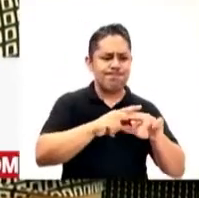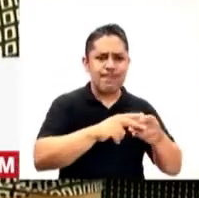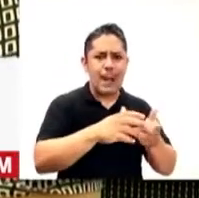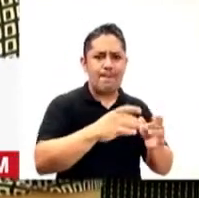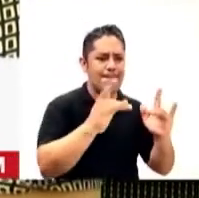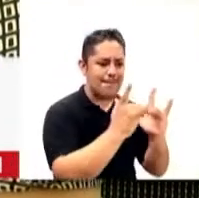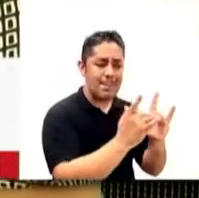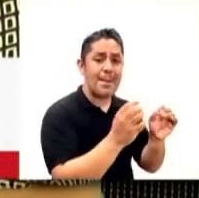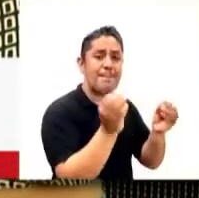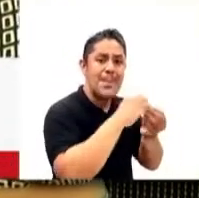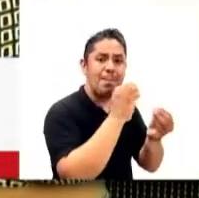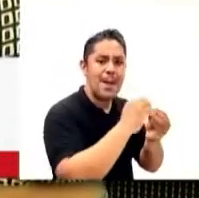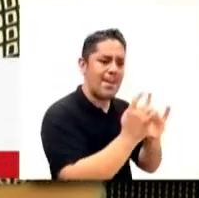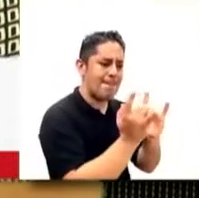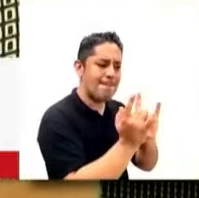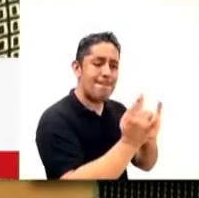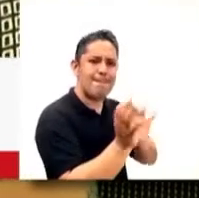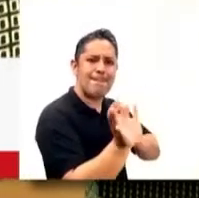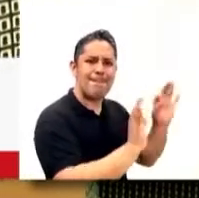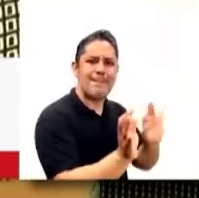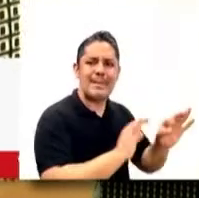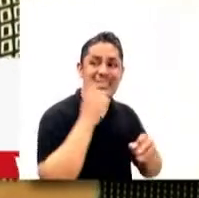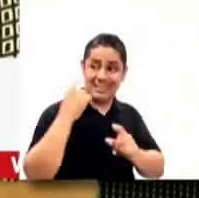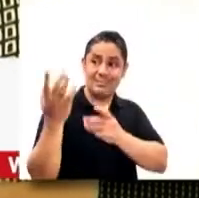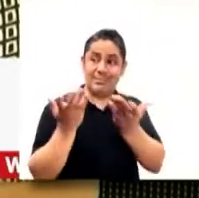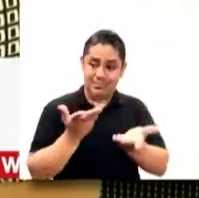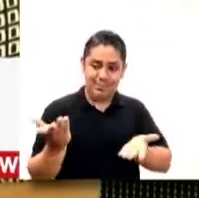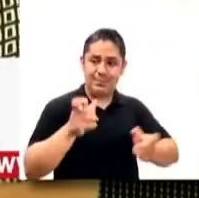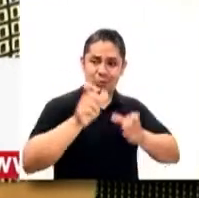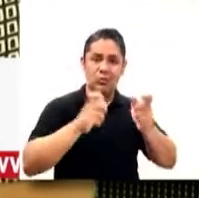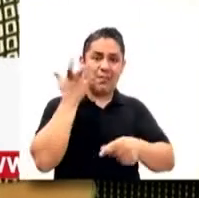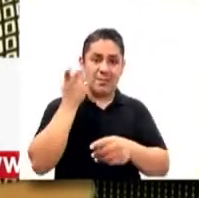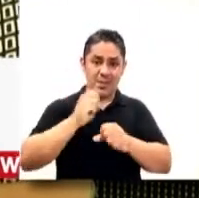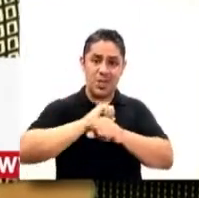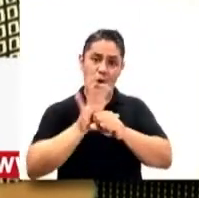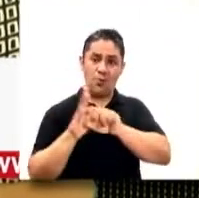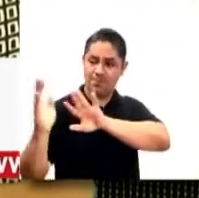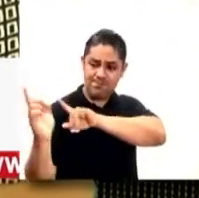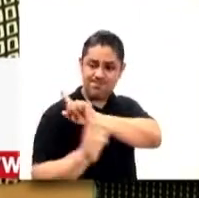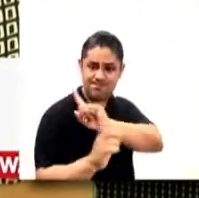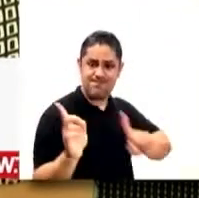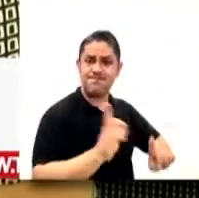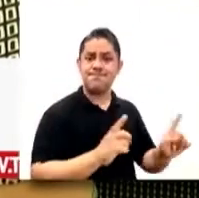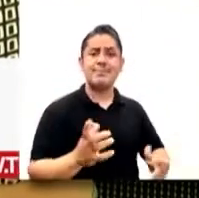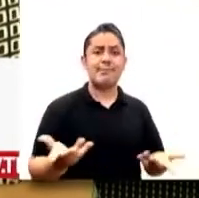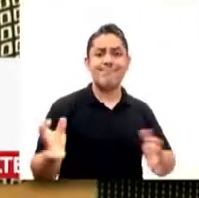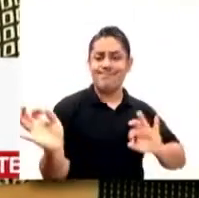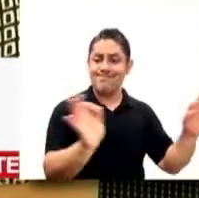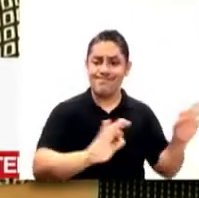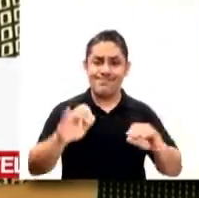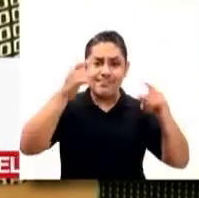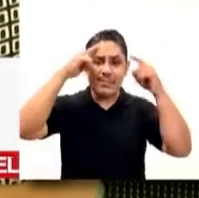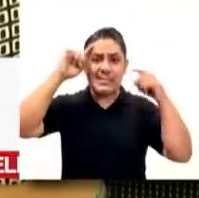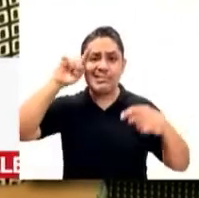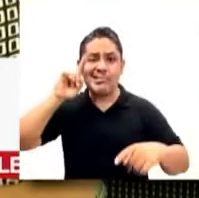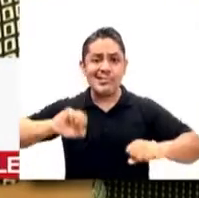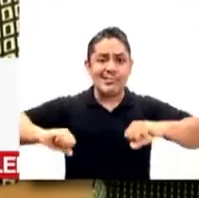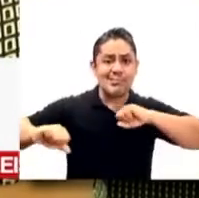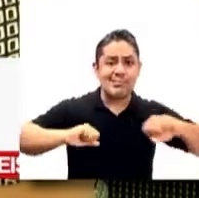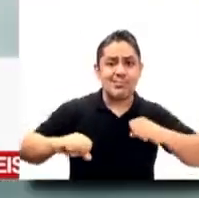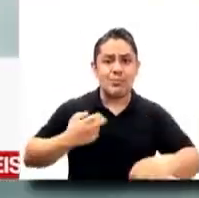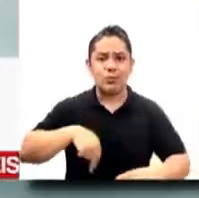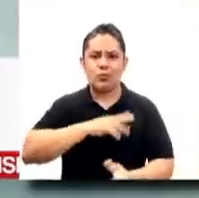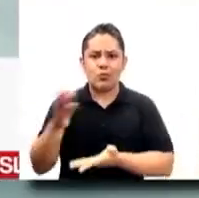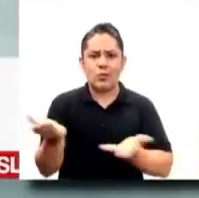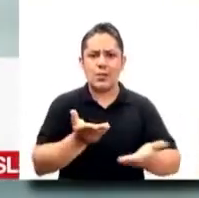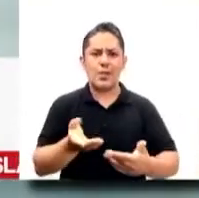2 camas más para poder seguir dando respuesta a los usuarios que realmente necesitan una intervención de este